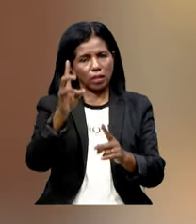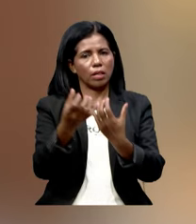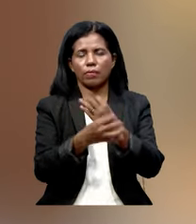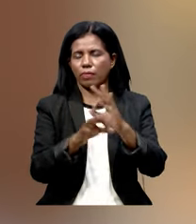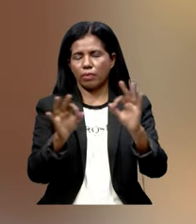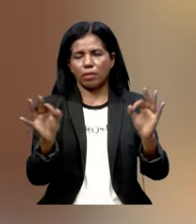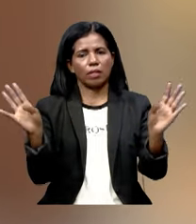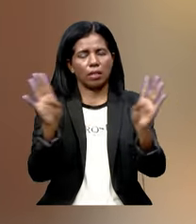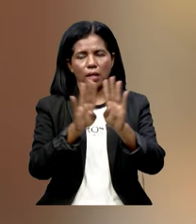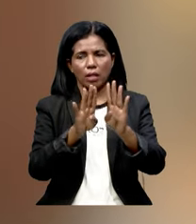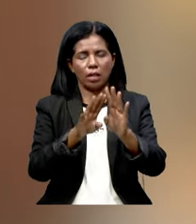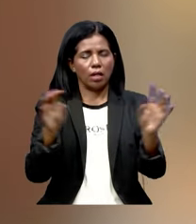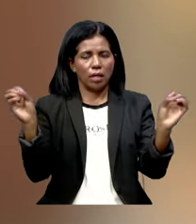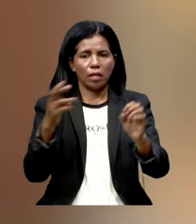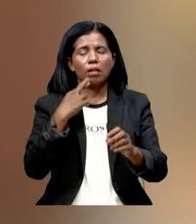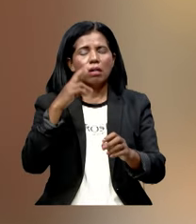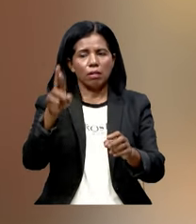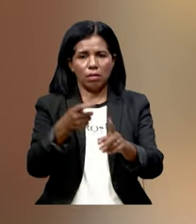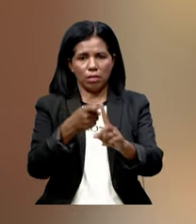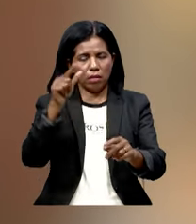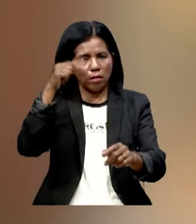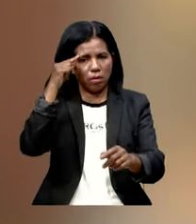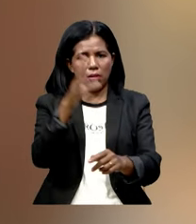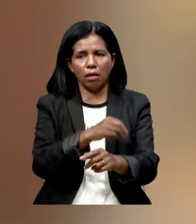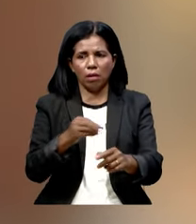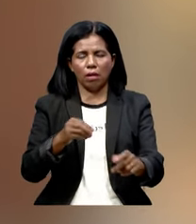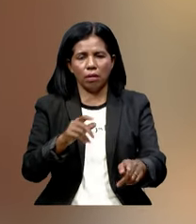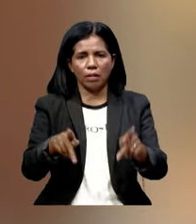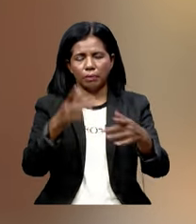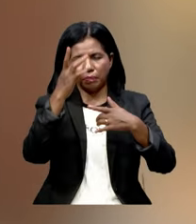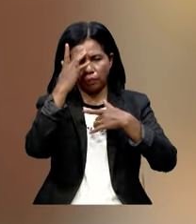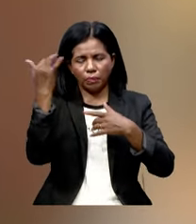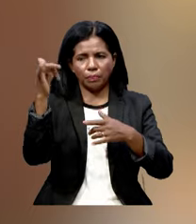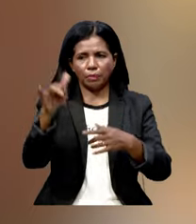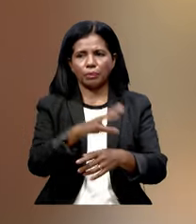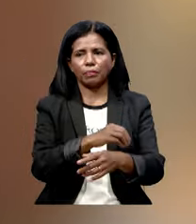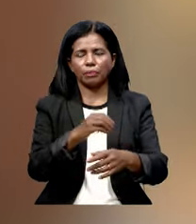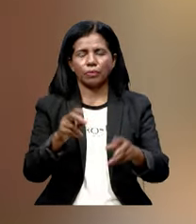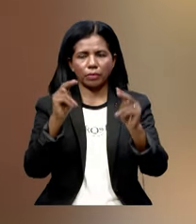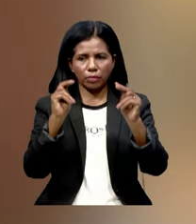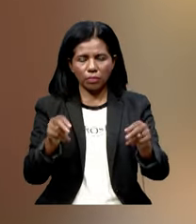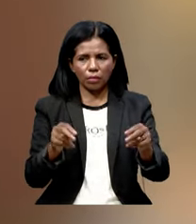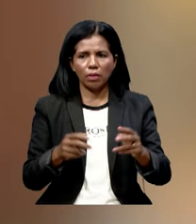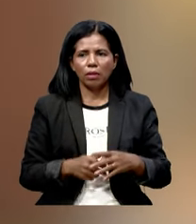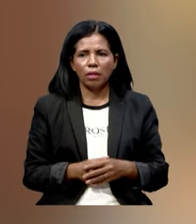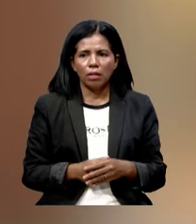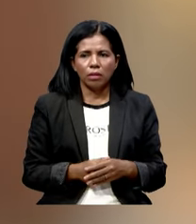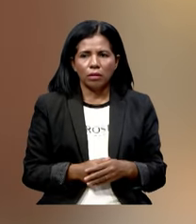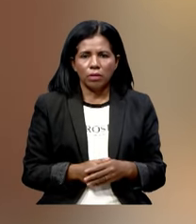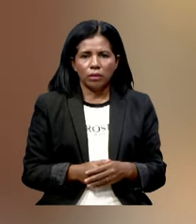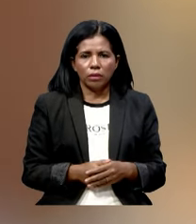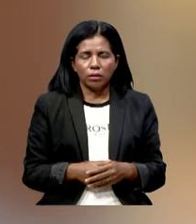día 27, la IA respuesta va a buat tirar, ¿no? Un tal paciente sí. Asa tengki paciente